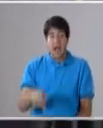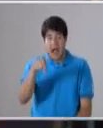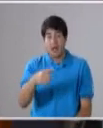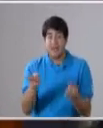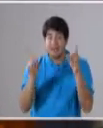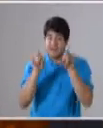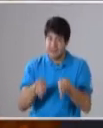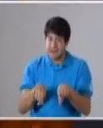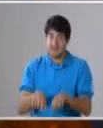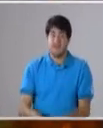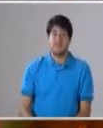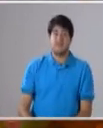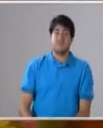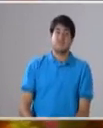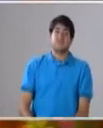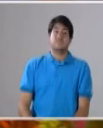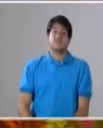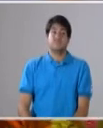Impresionante eso, hermano.